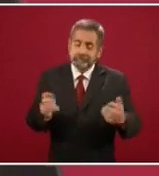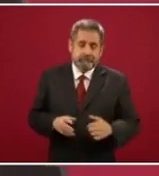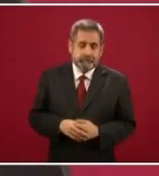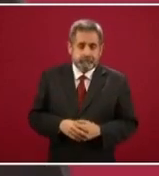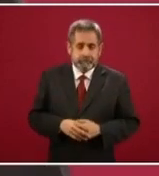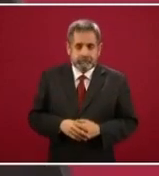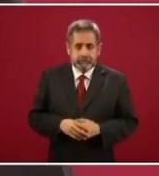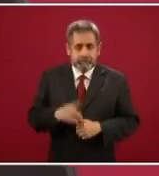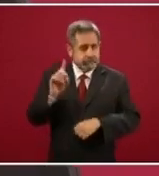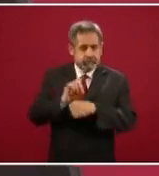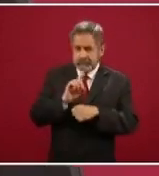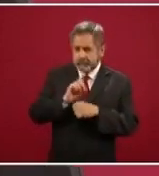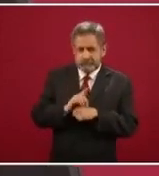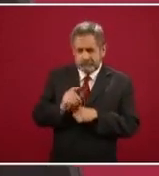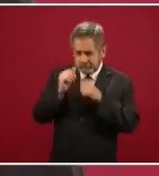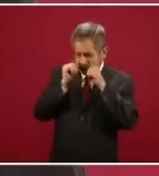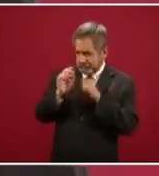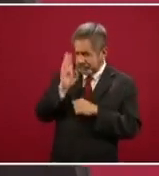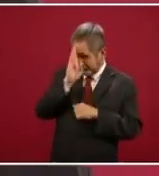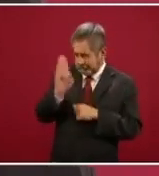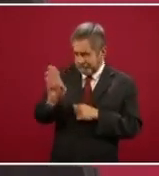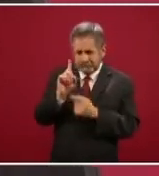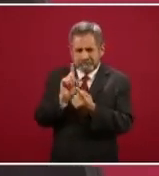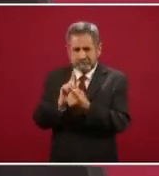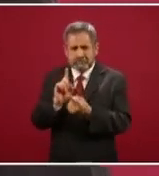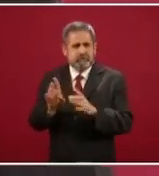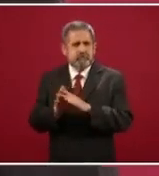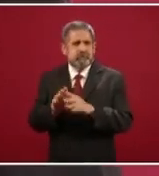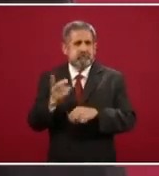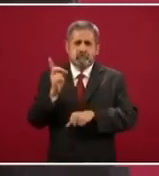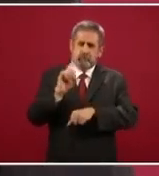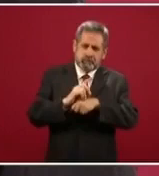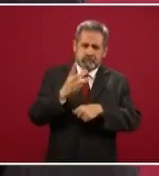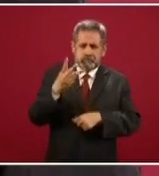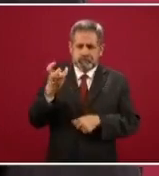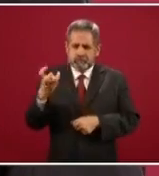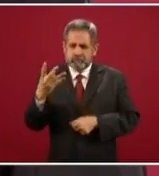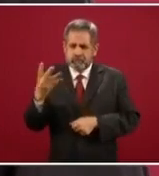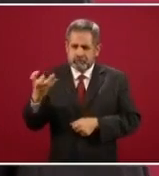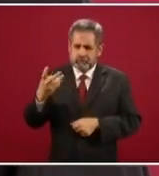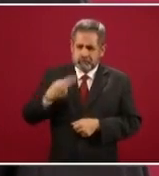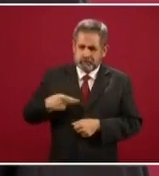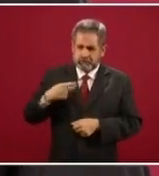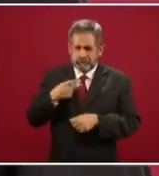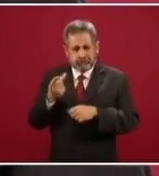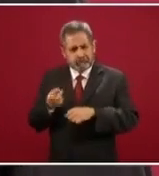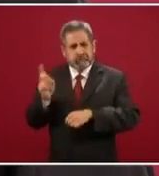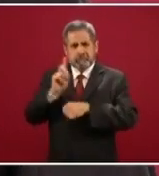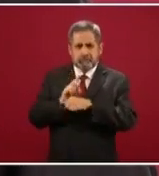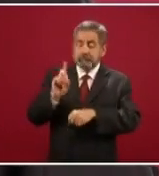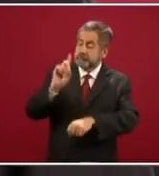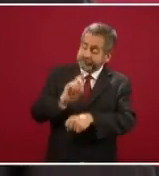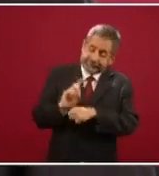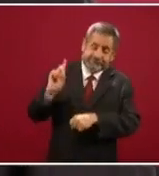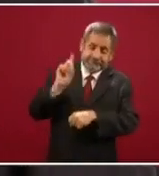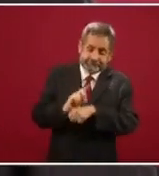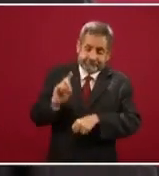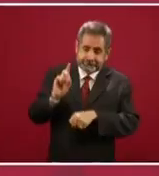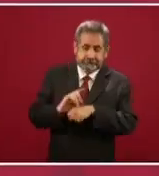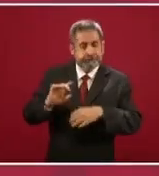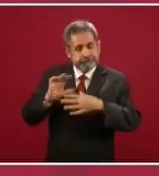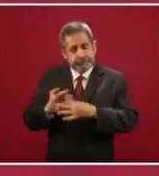de manera directa? Como a 300, 400 diarios.